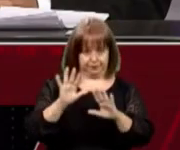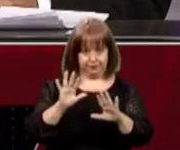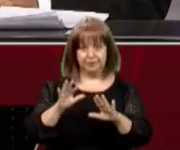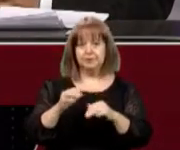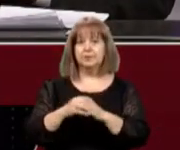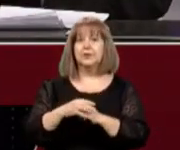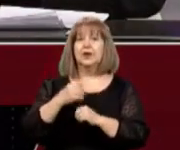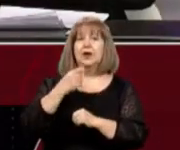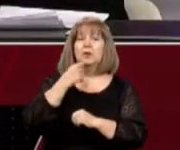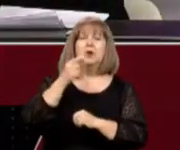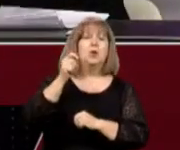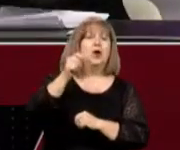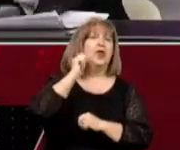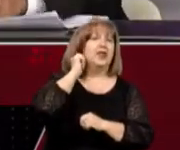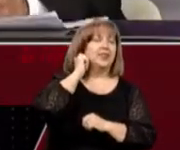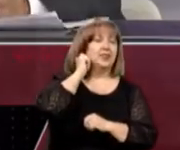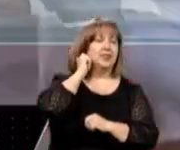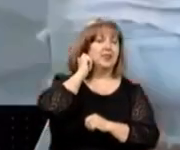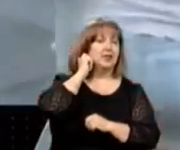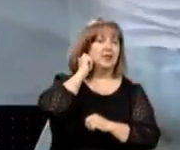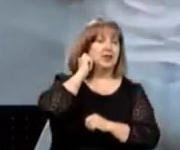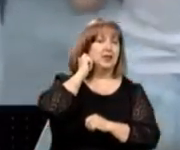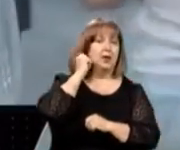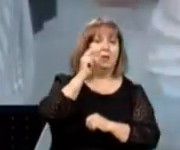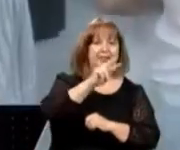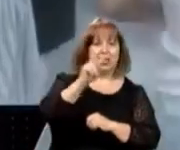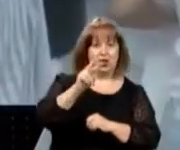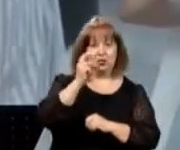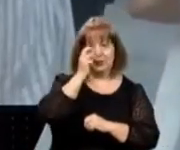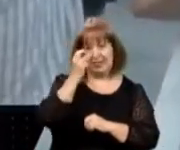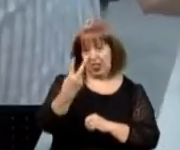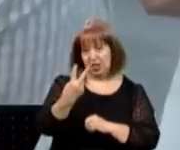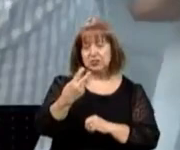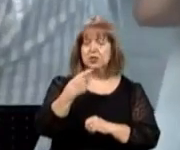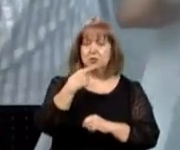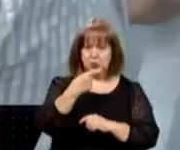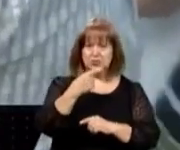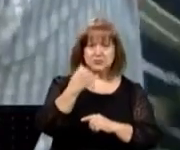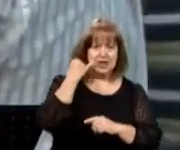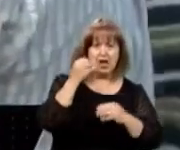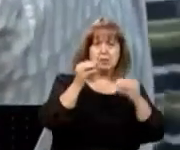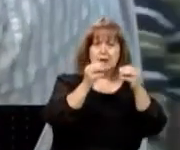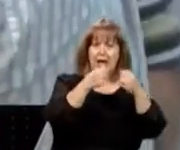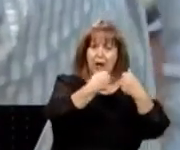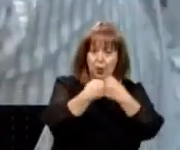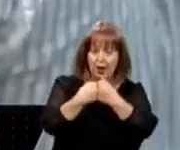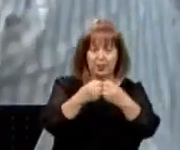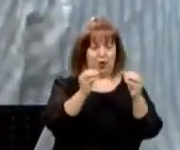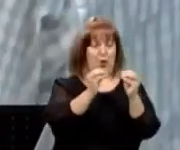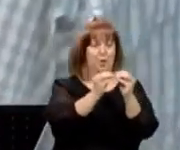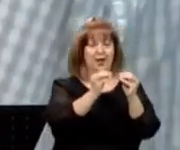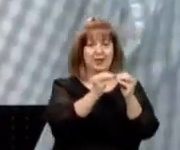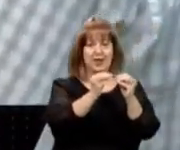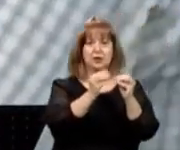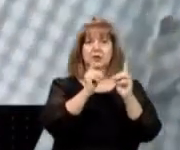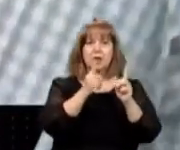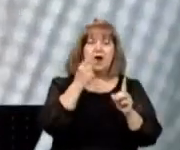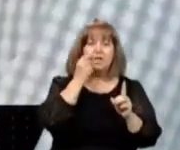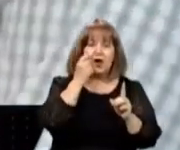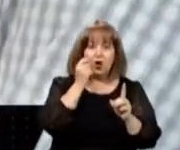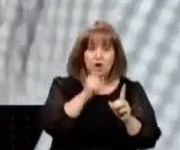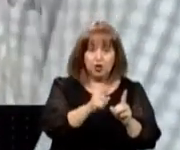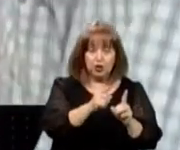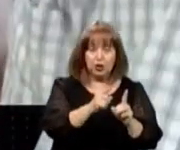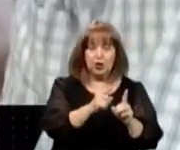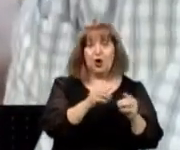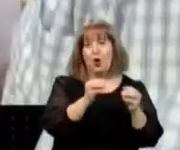Lo hablan, ¿qué edades tienen ustedes? ¿20 y pico? 22. También hablan con sus compañeros, porque digo, este cambio que ustedes representan, ¿también lo representan los chicos o